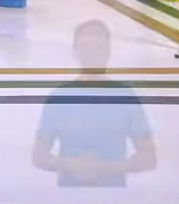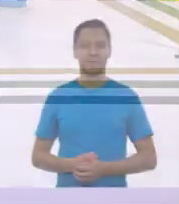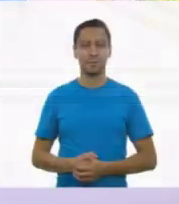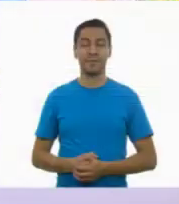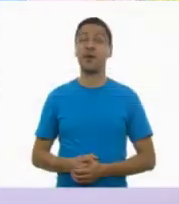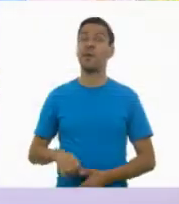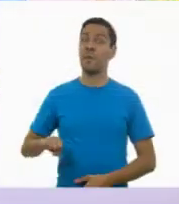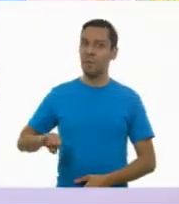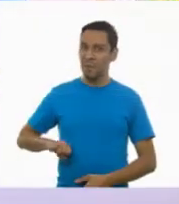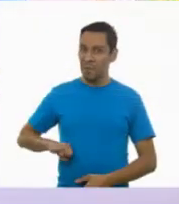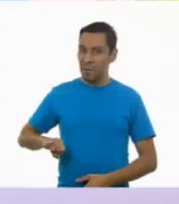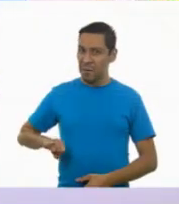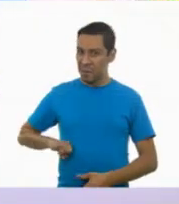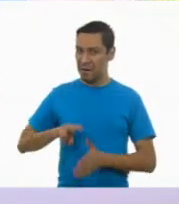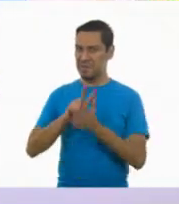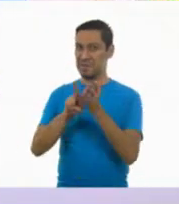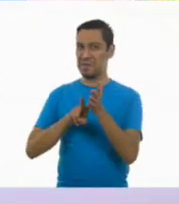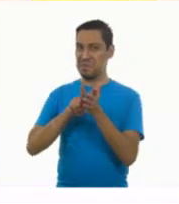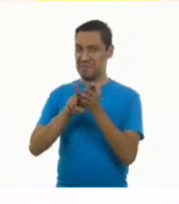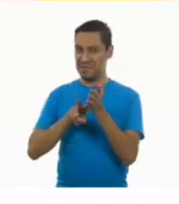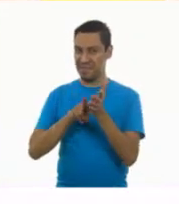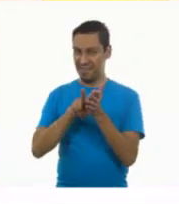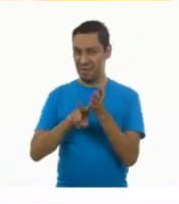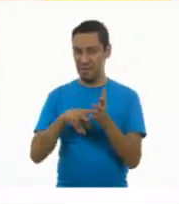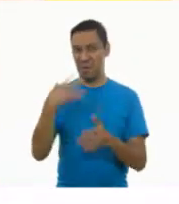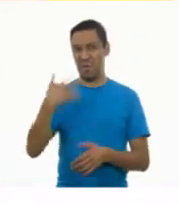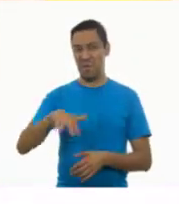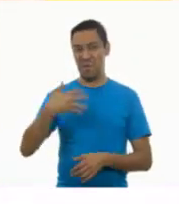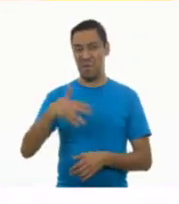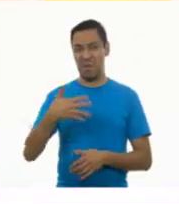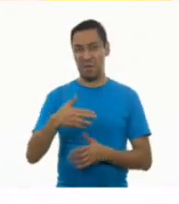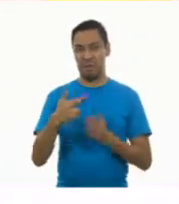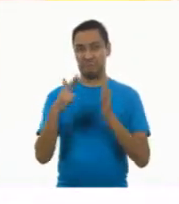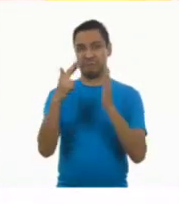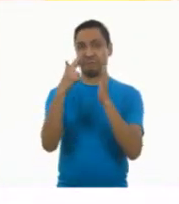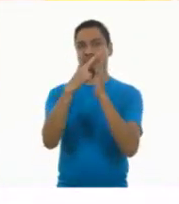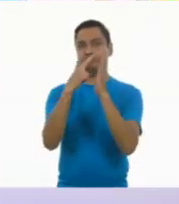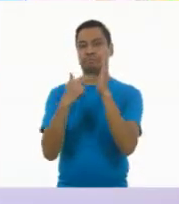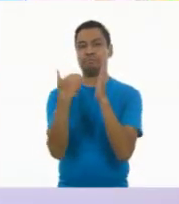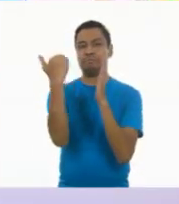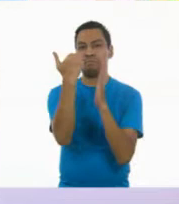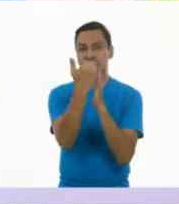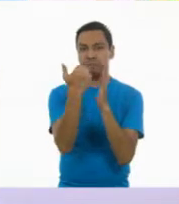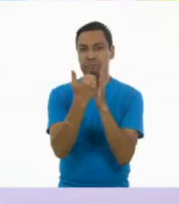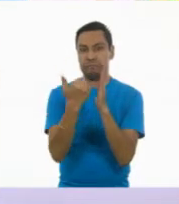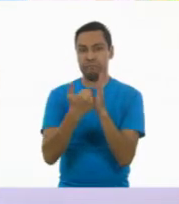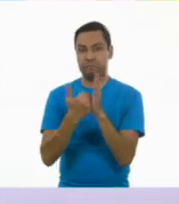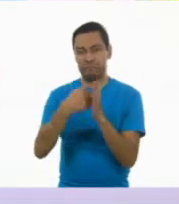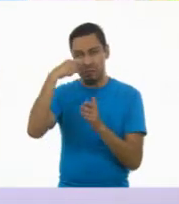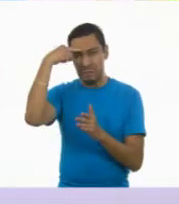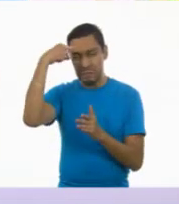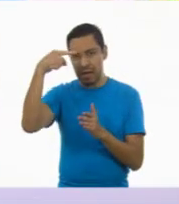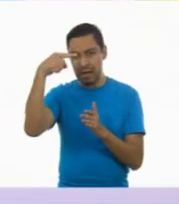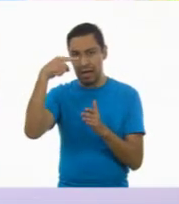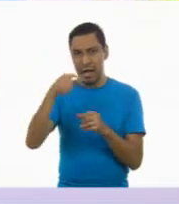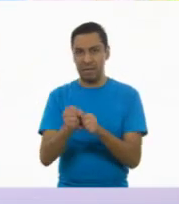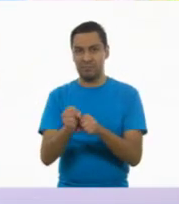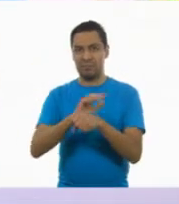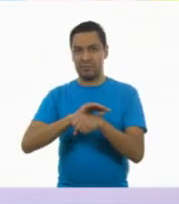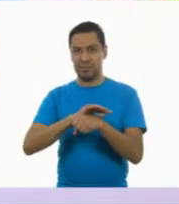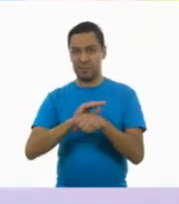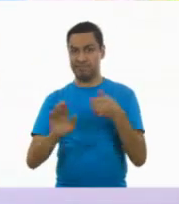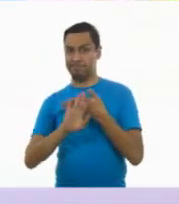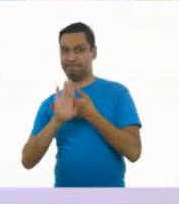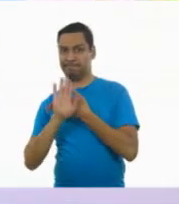Qué interesante video, ¿no, Panchito? Sí. Y eso habla acerca de las medidas preventivas para evitar la propagación del COVID-19,